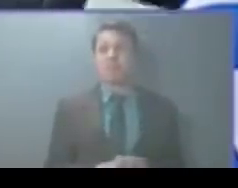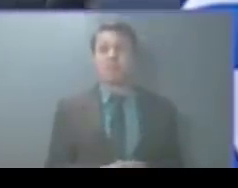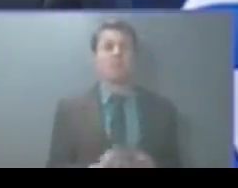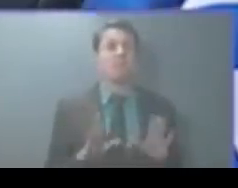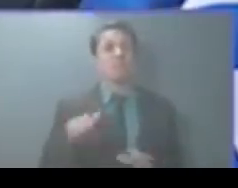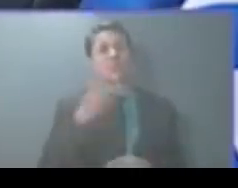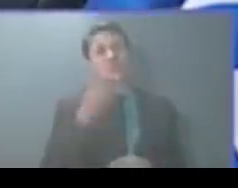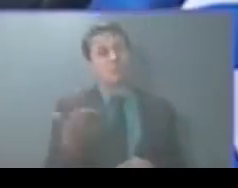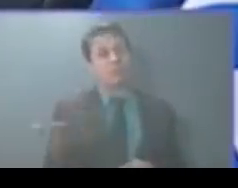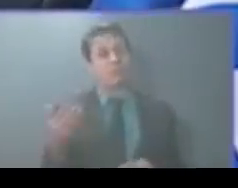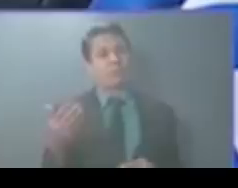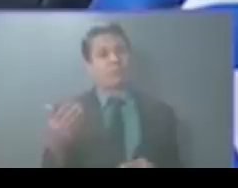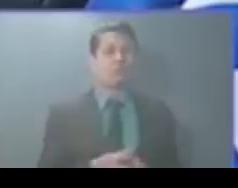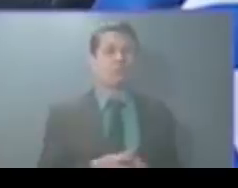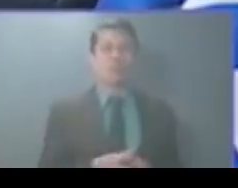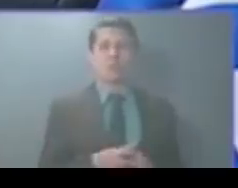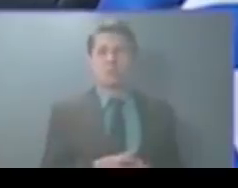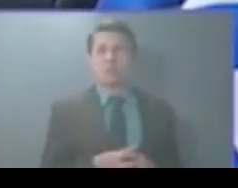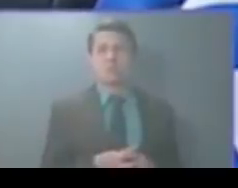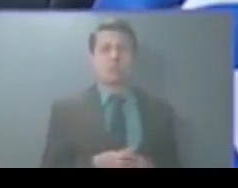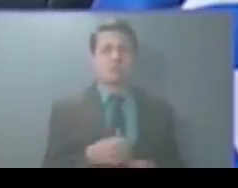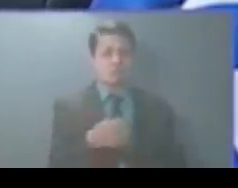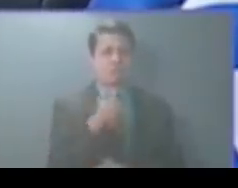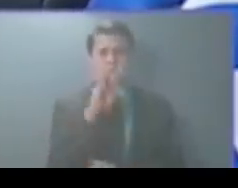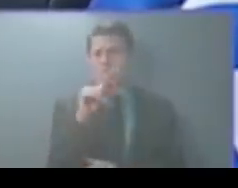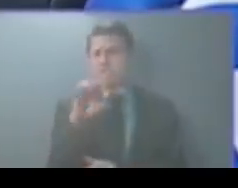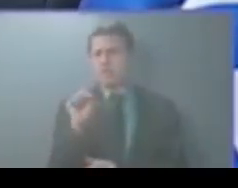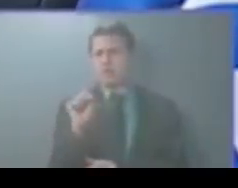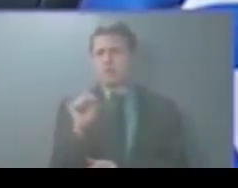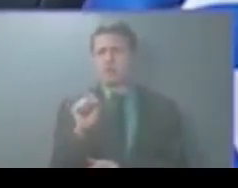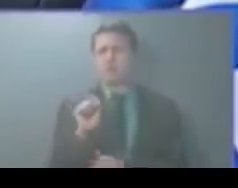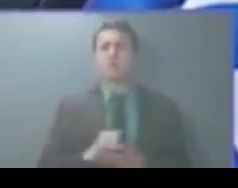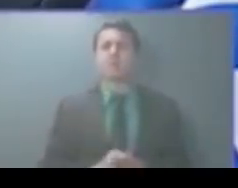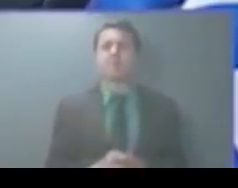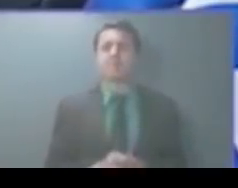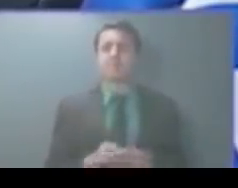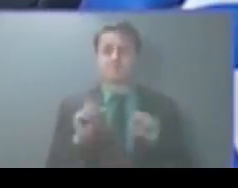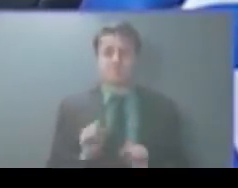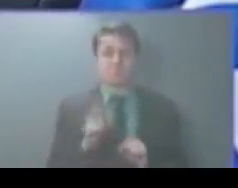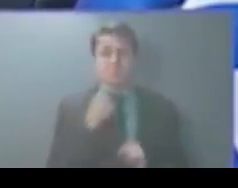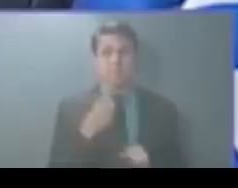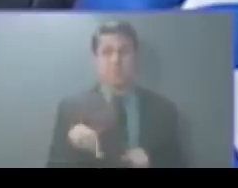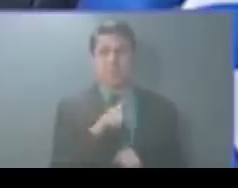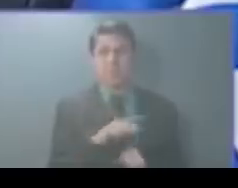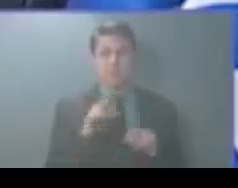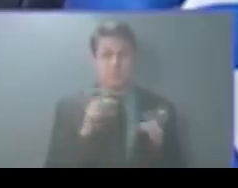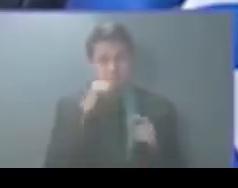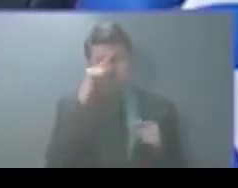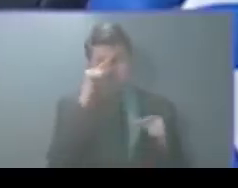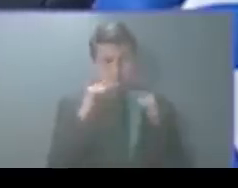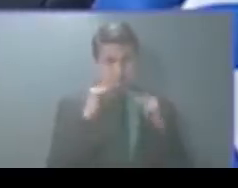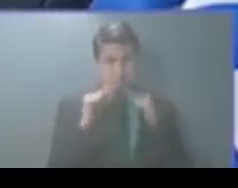Pero otra cosa es que la Fuerza Armada pudiese ser llevada a ello por la acción del mando